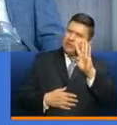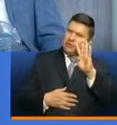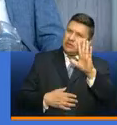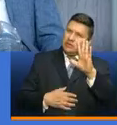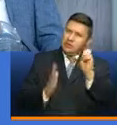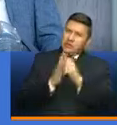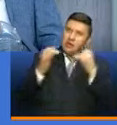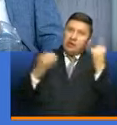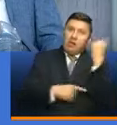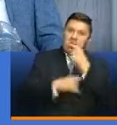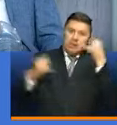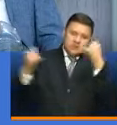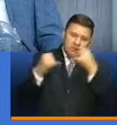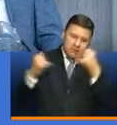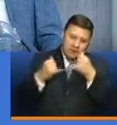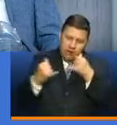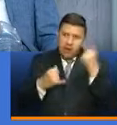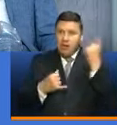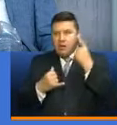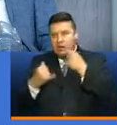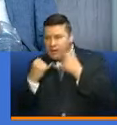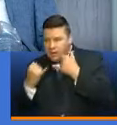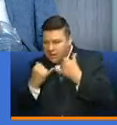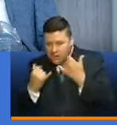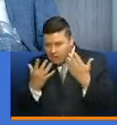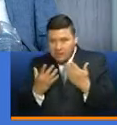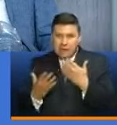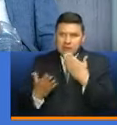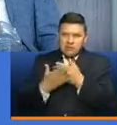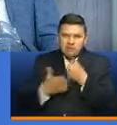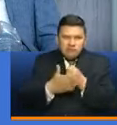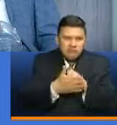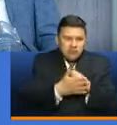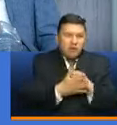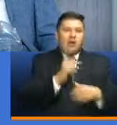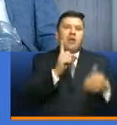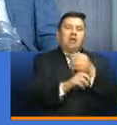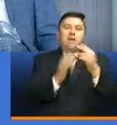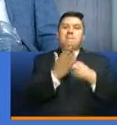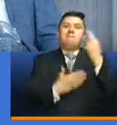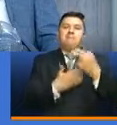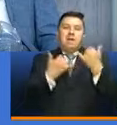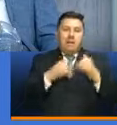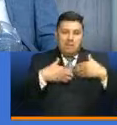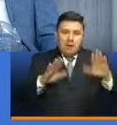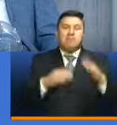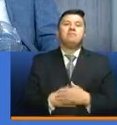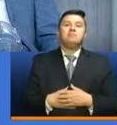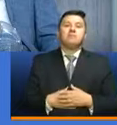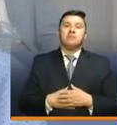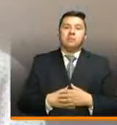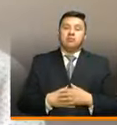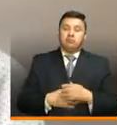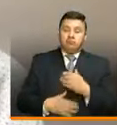día, y realmente Alejandro, digamos, gracias a su empuje, logró que este proyecto saliera adelante. Luego en el gobierno,